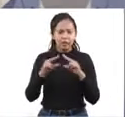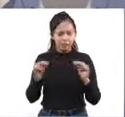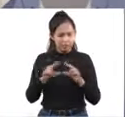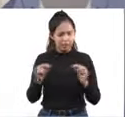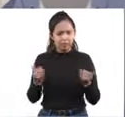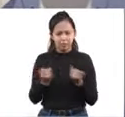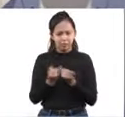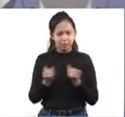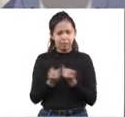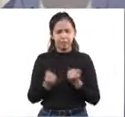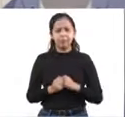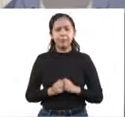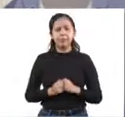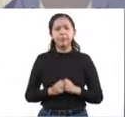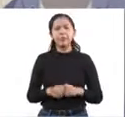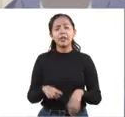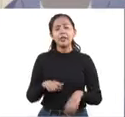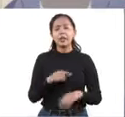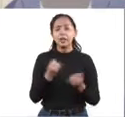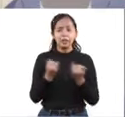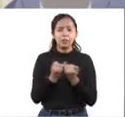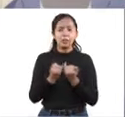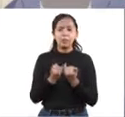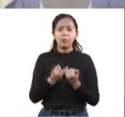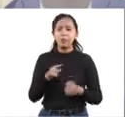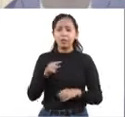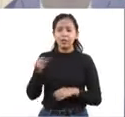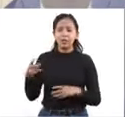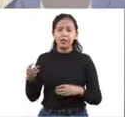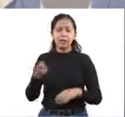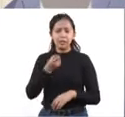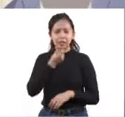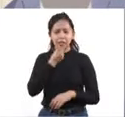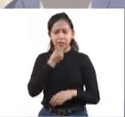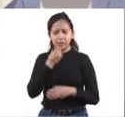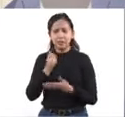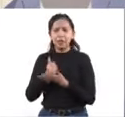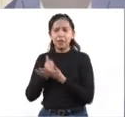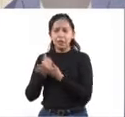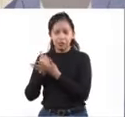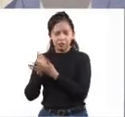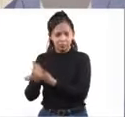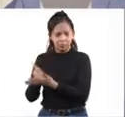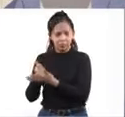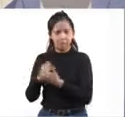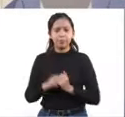su práctica en representación de niños en las cortes